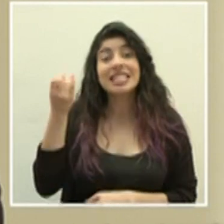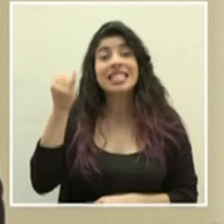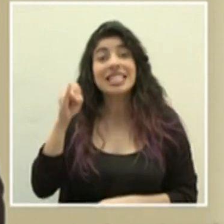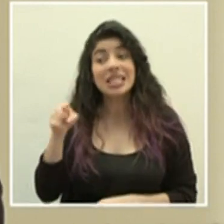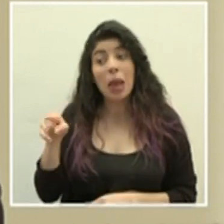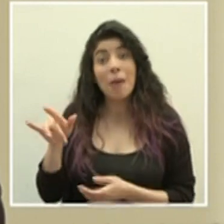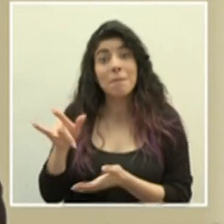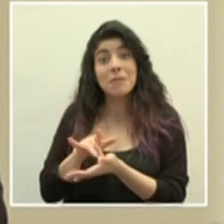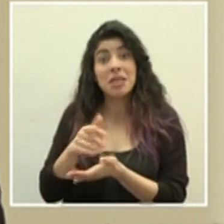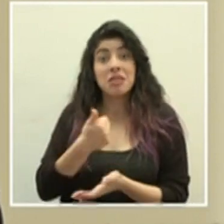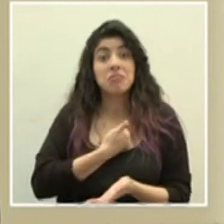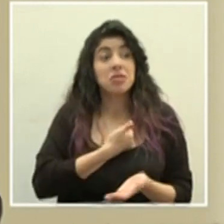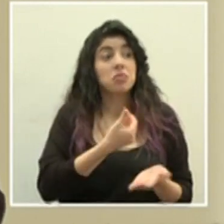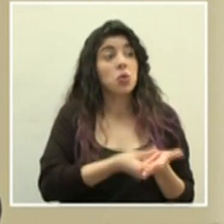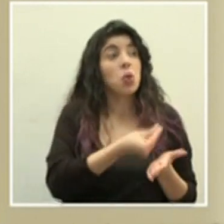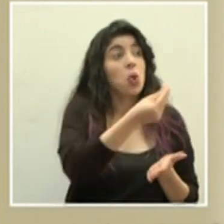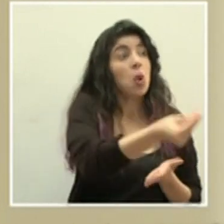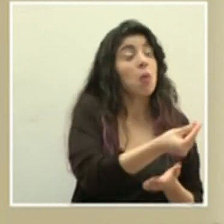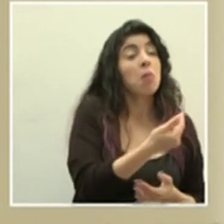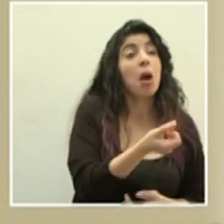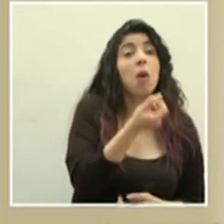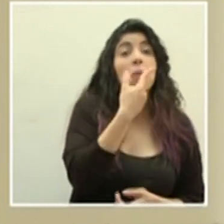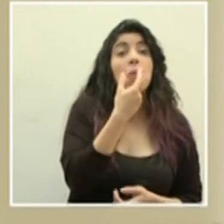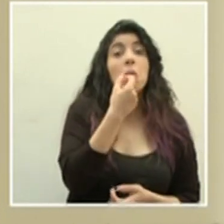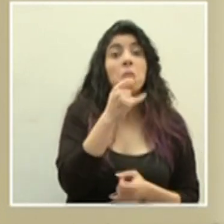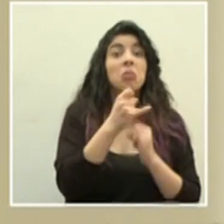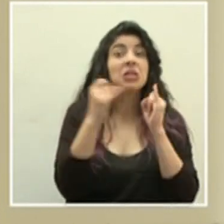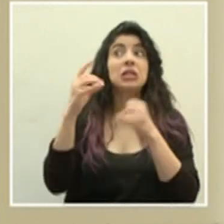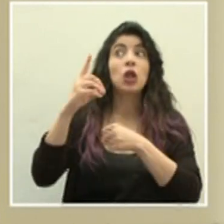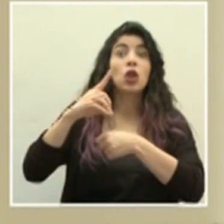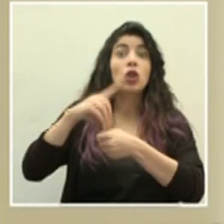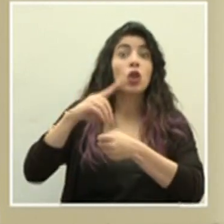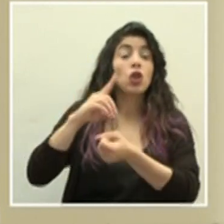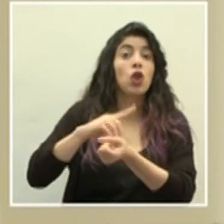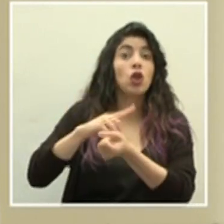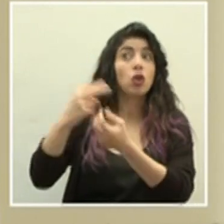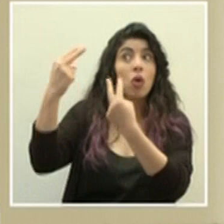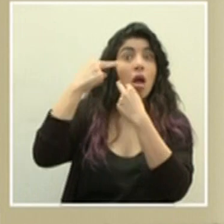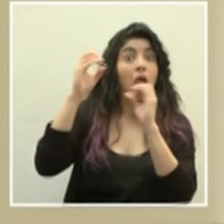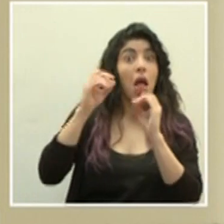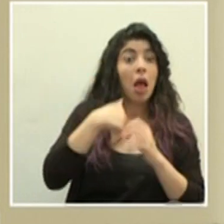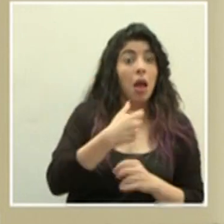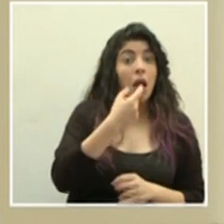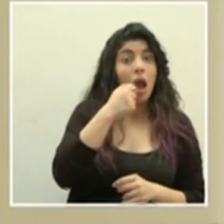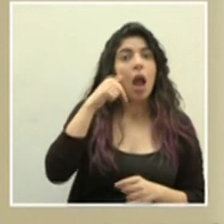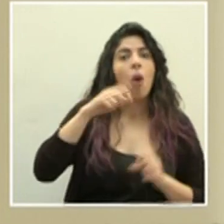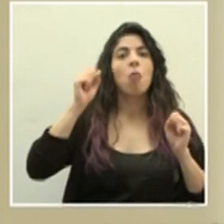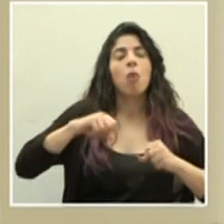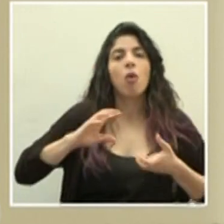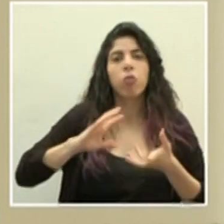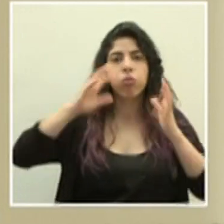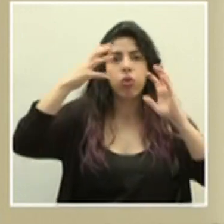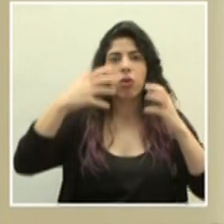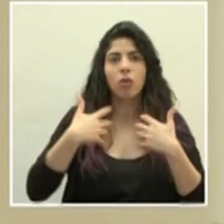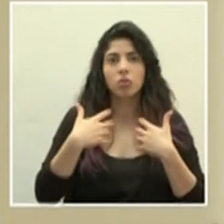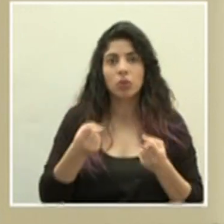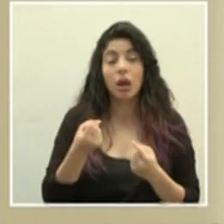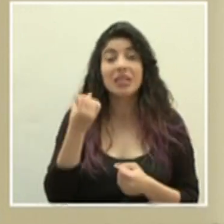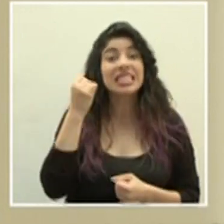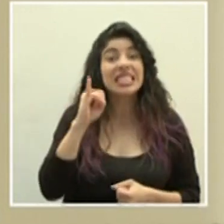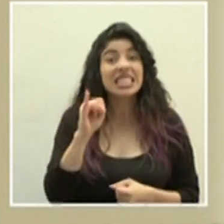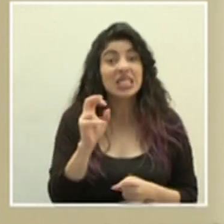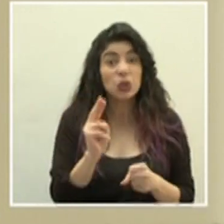inadecuada, comprado y usado sin receta médica, puede traer más bien efectos adversos en las personas, sobre todo si su